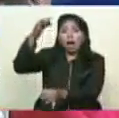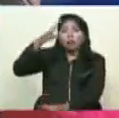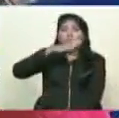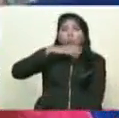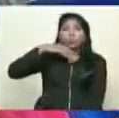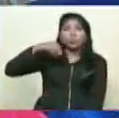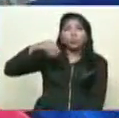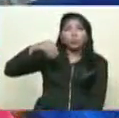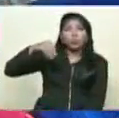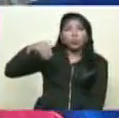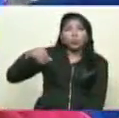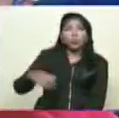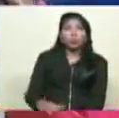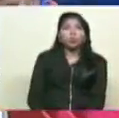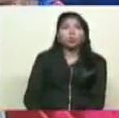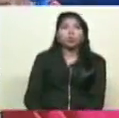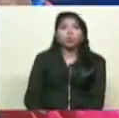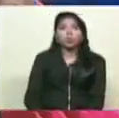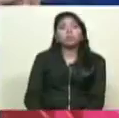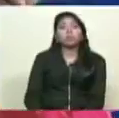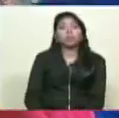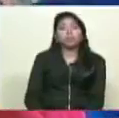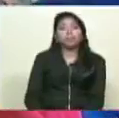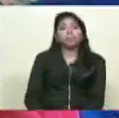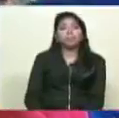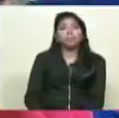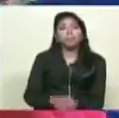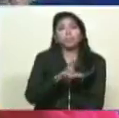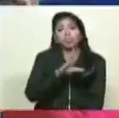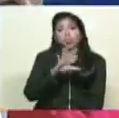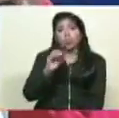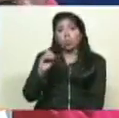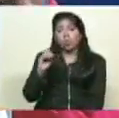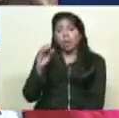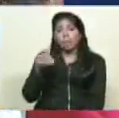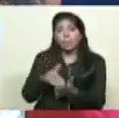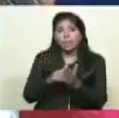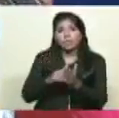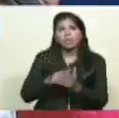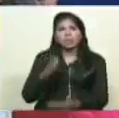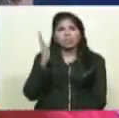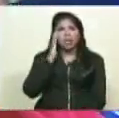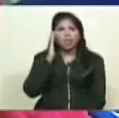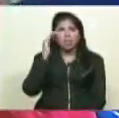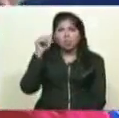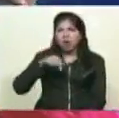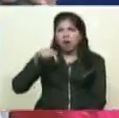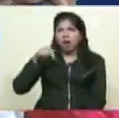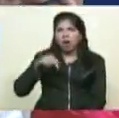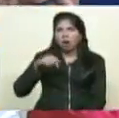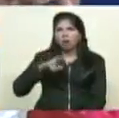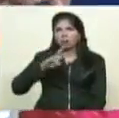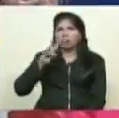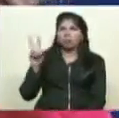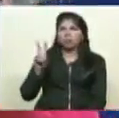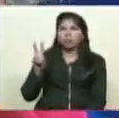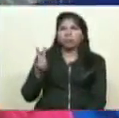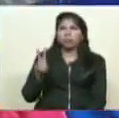aproximadamente 350.000 toneladas en azúcar crudo. Sabemos que el consumo per cápita humanamente para nosotros estamos hablando